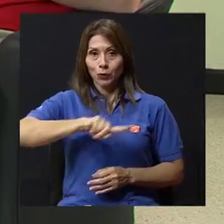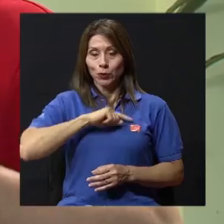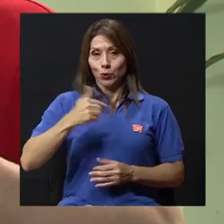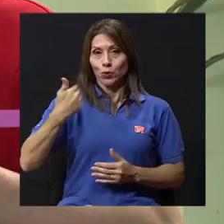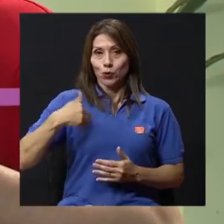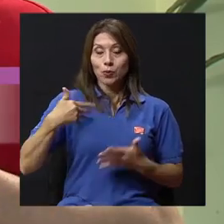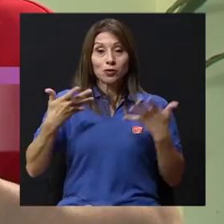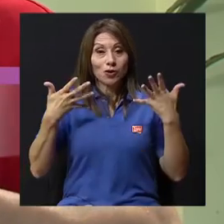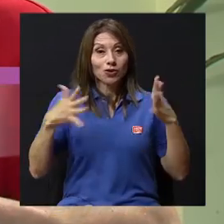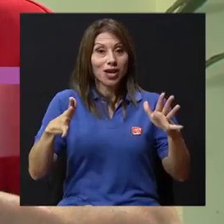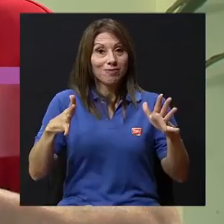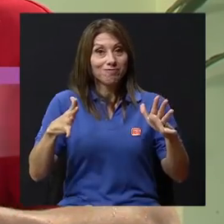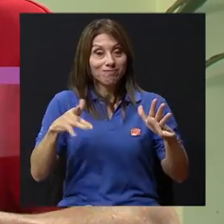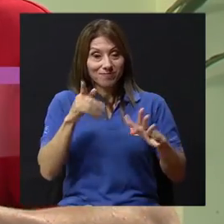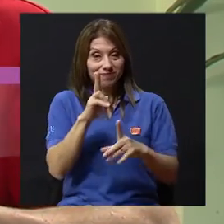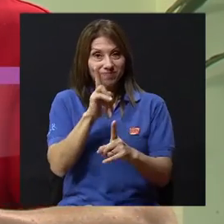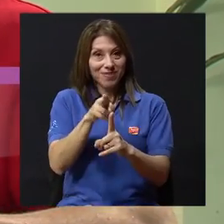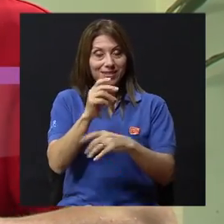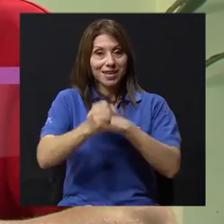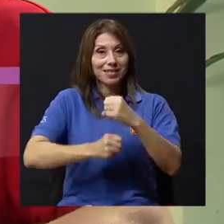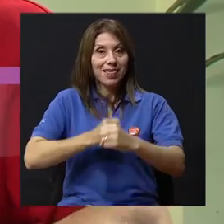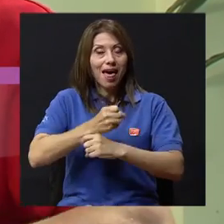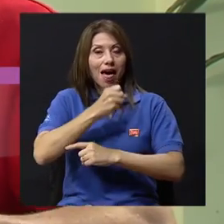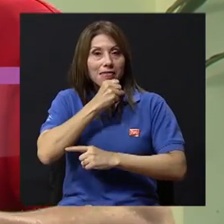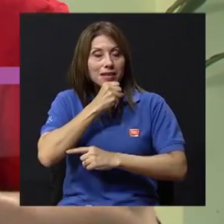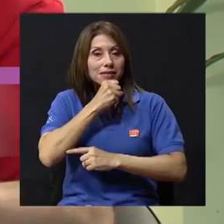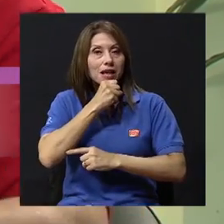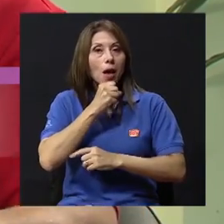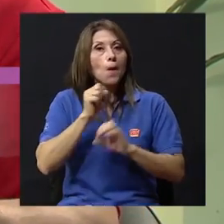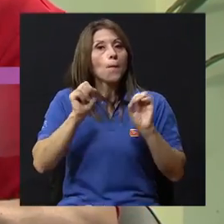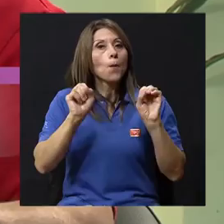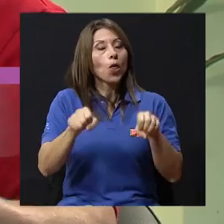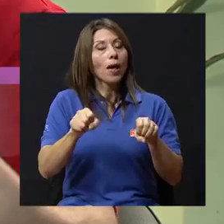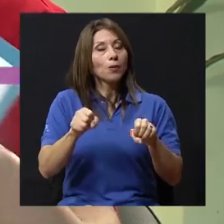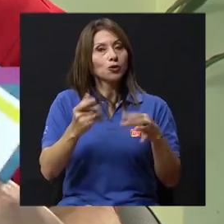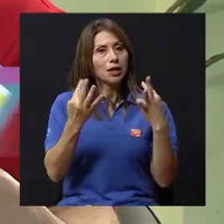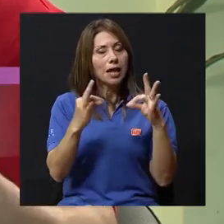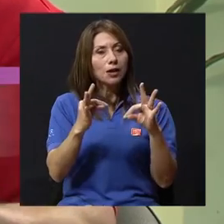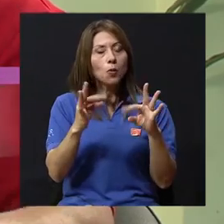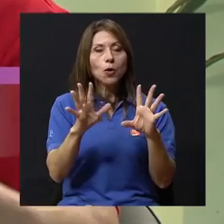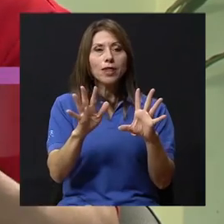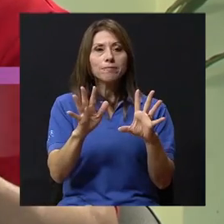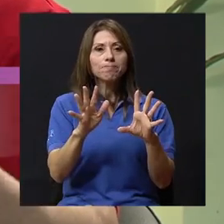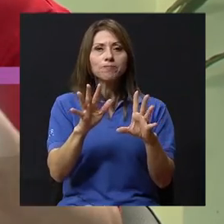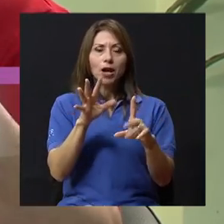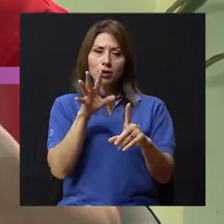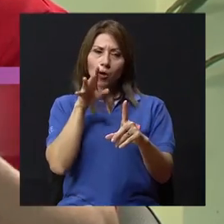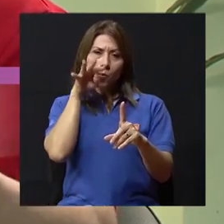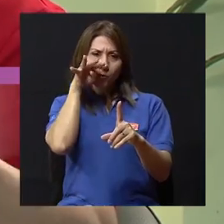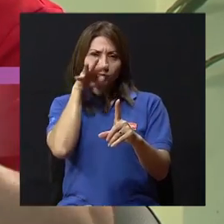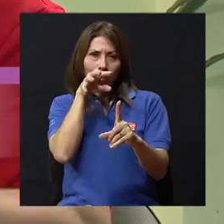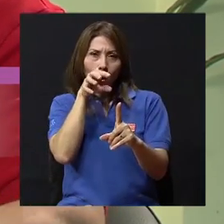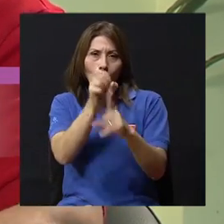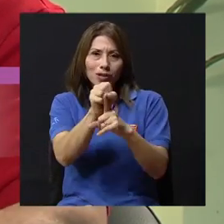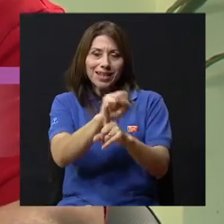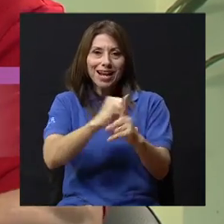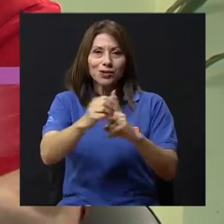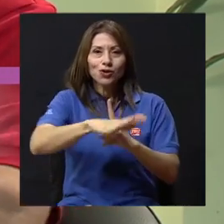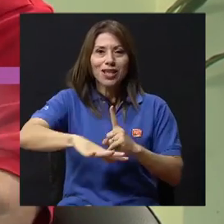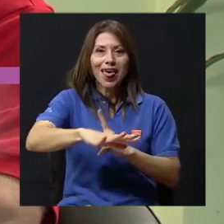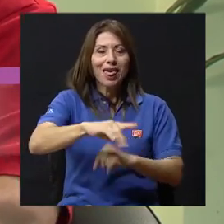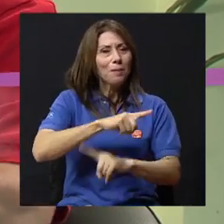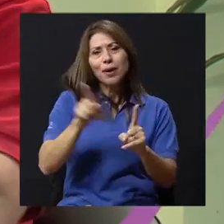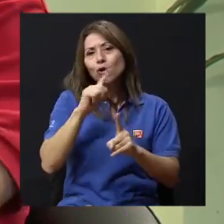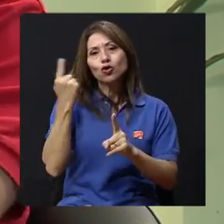edades, podamos lanzarnos hacia la conquista, pero más de la sociedad, ¿verdad?, y no haga una conquista tan enfocada